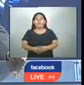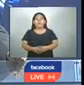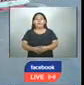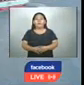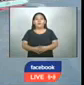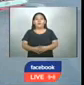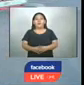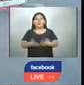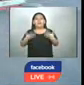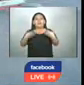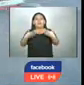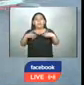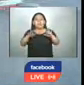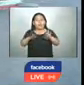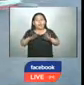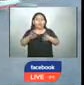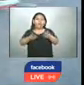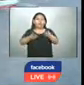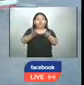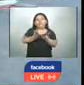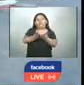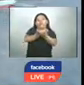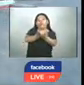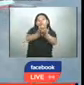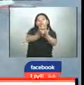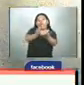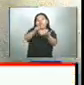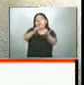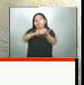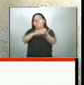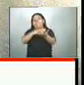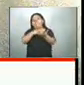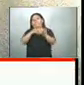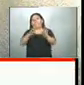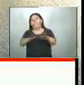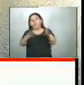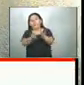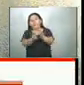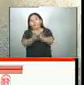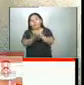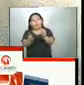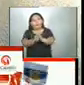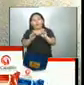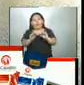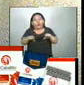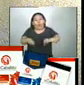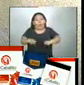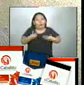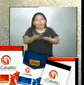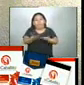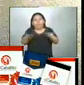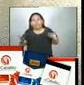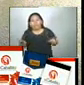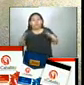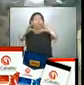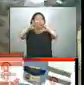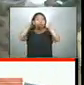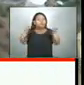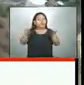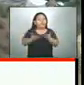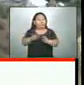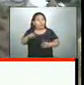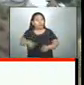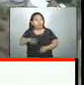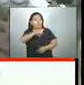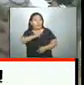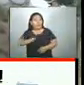La congestión marítima portuaria sigue siendo uno de los principales factores que afectan la cadena de suministros a nivel global. Y en El Salvador,